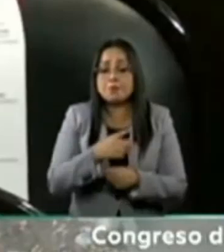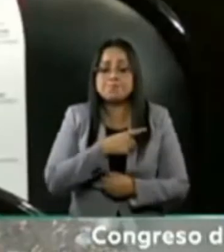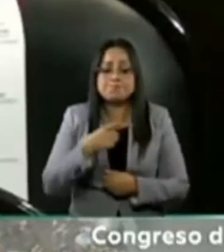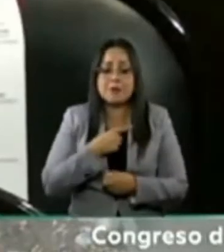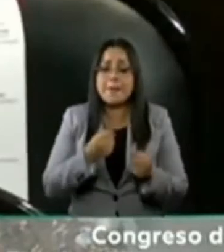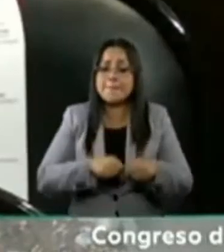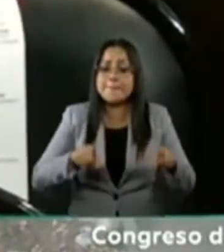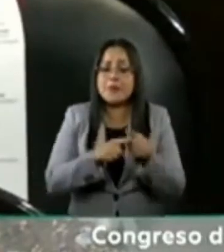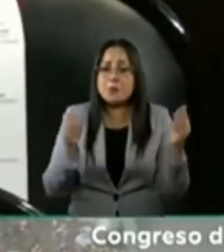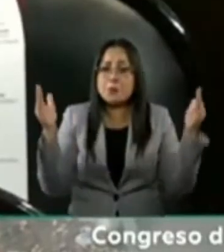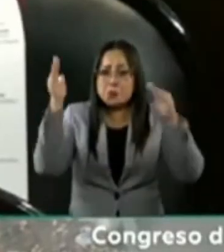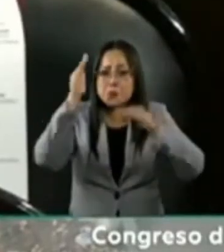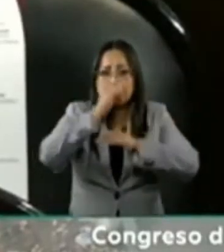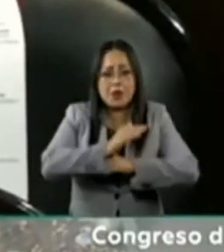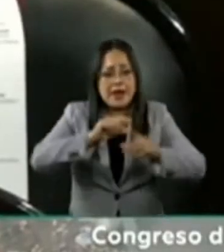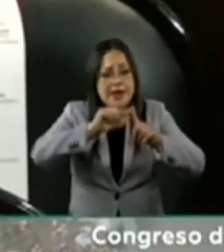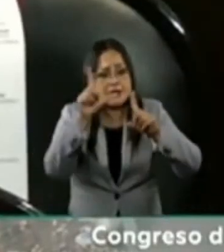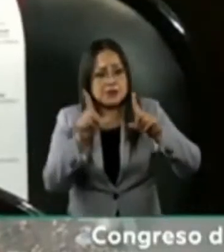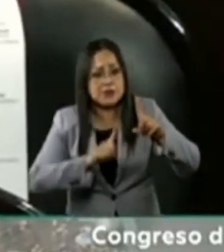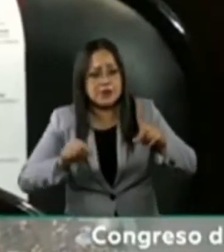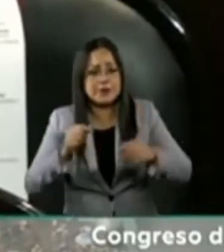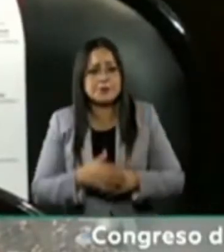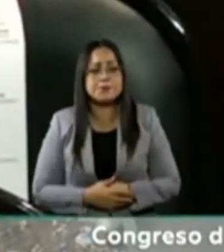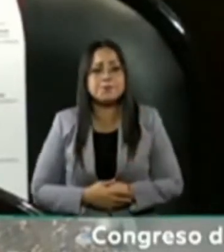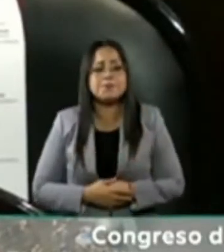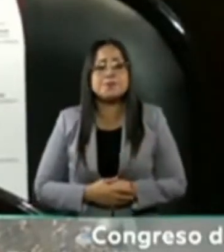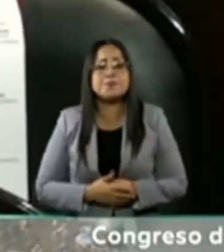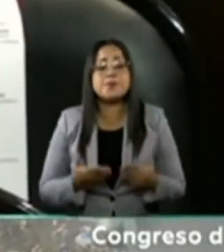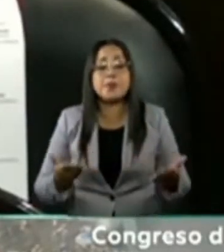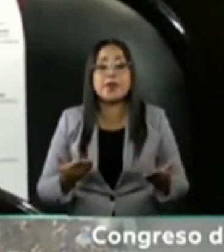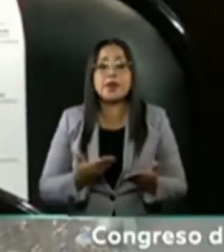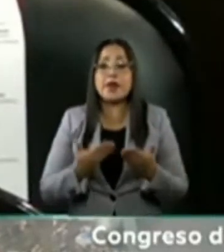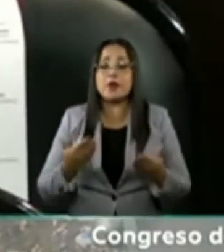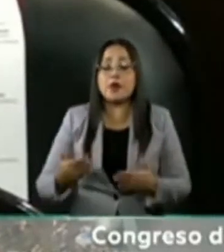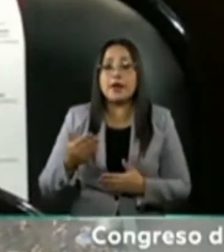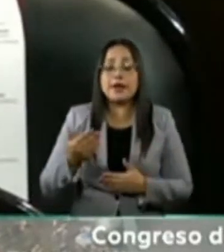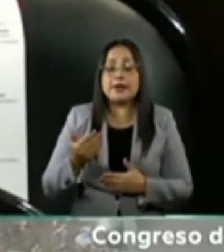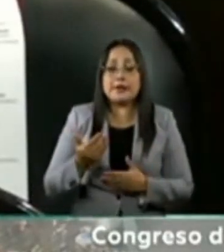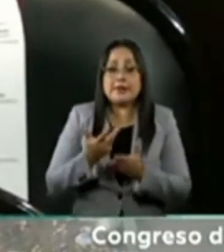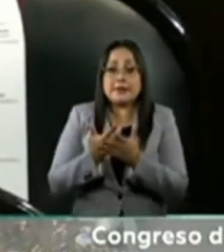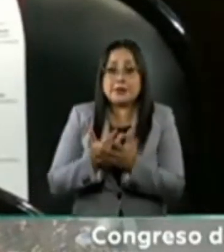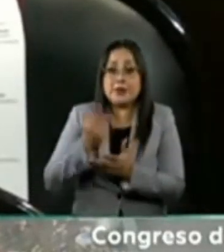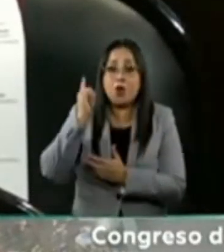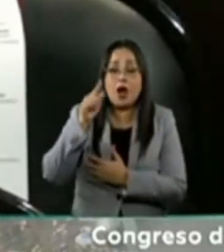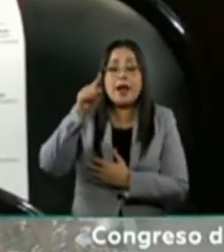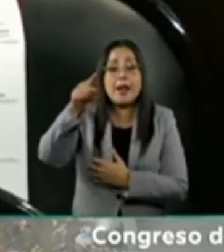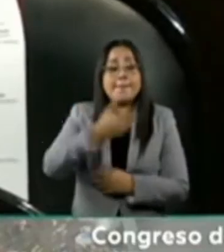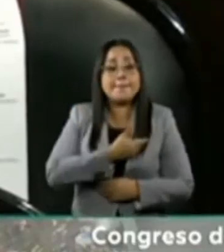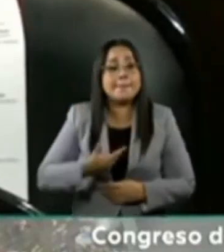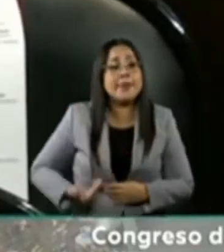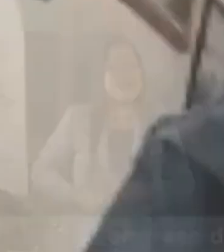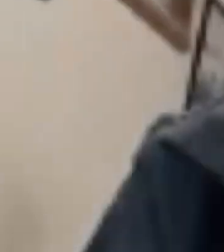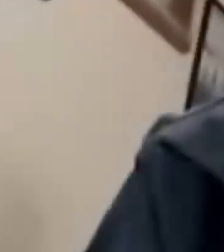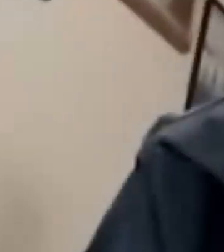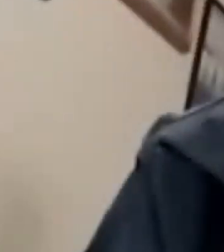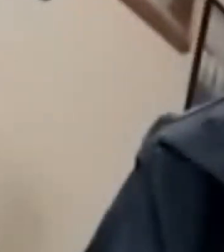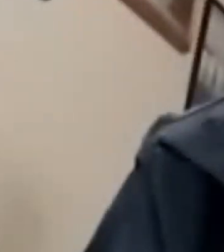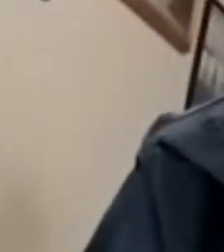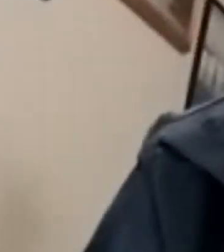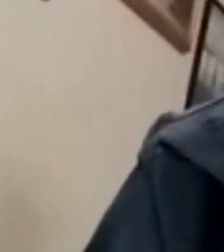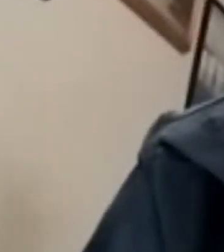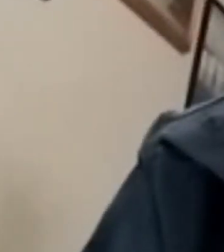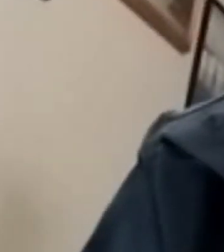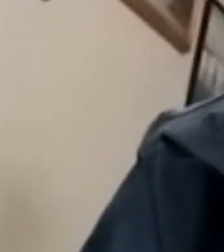ningún sexenio, y me parece que hay que destacarlo, ¿no? Así es. Hay